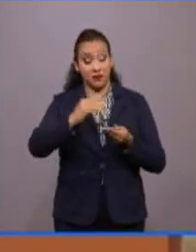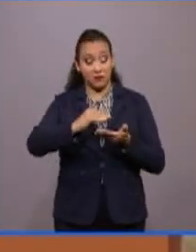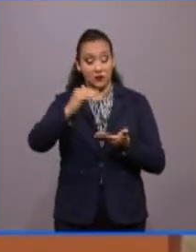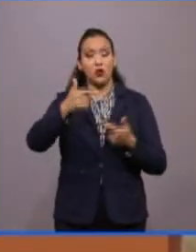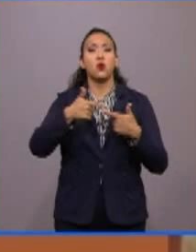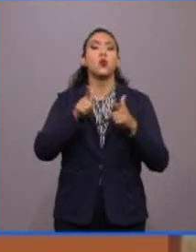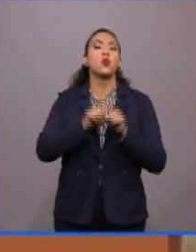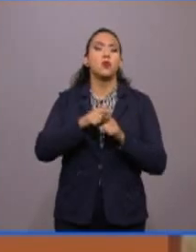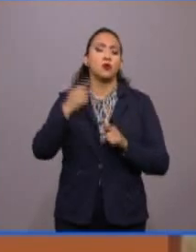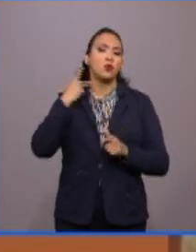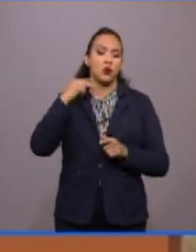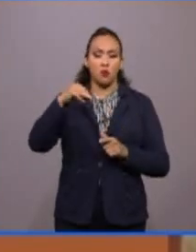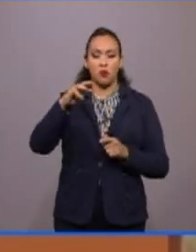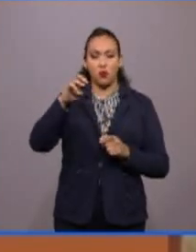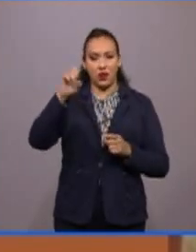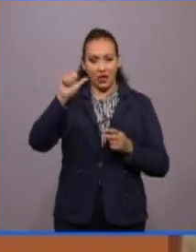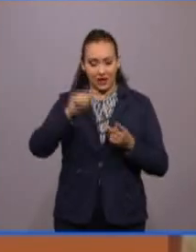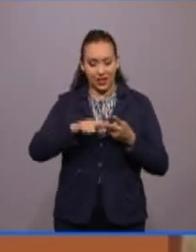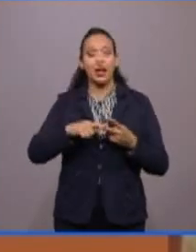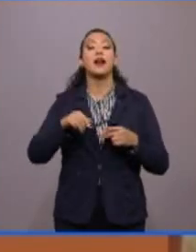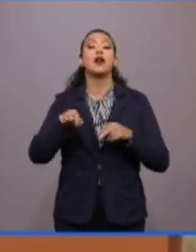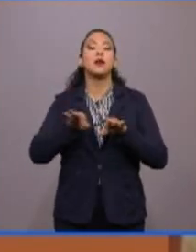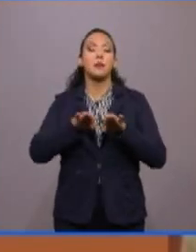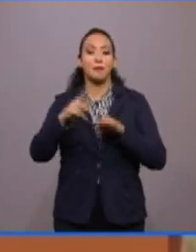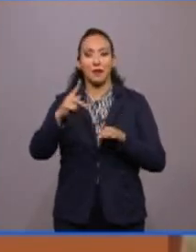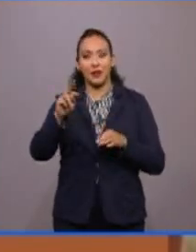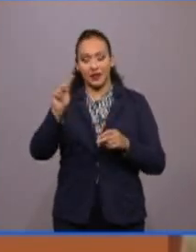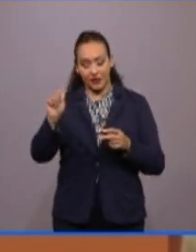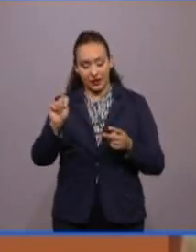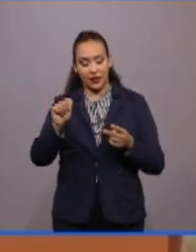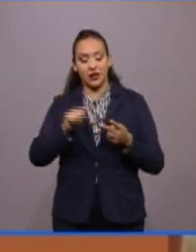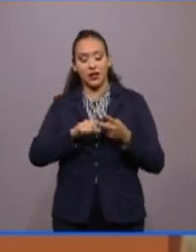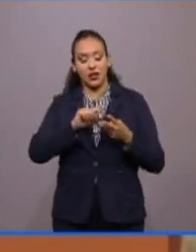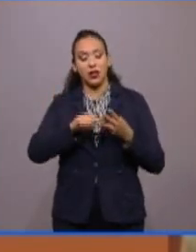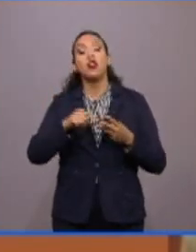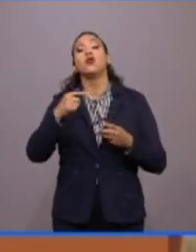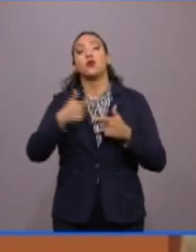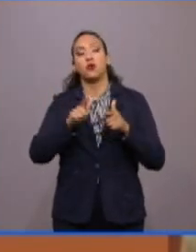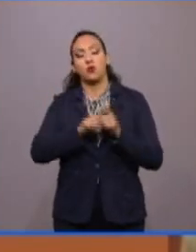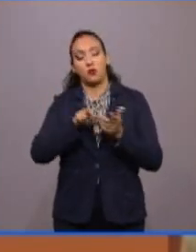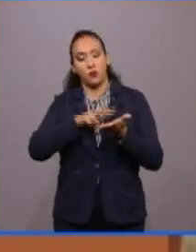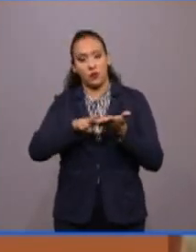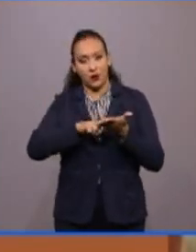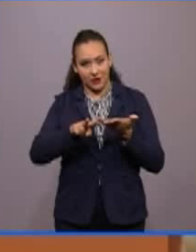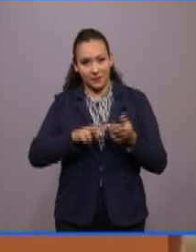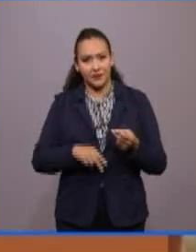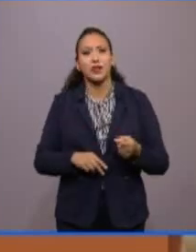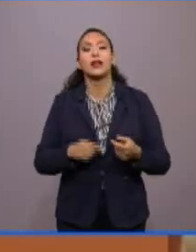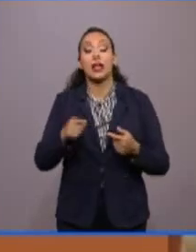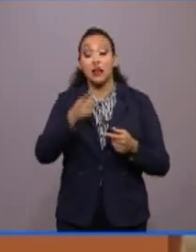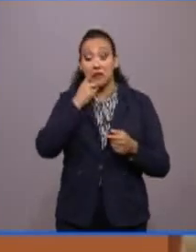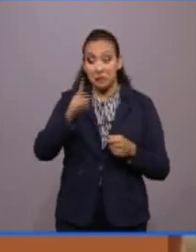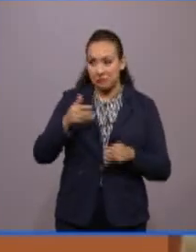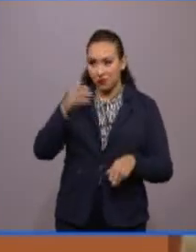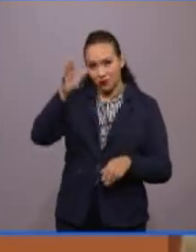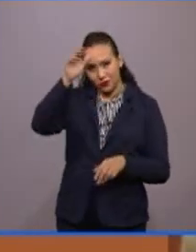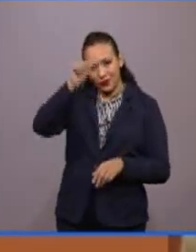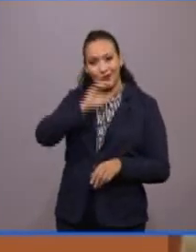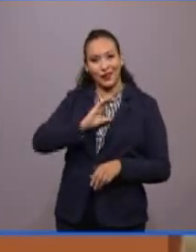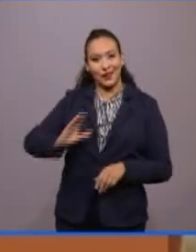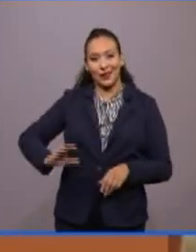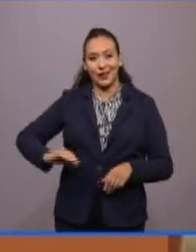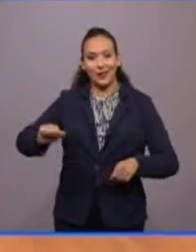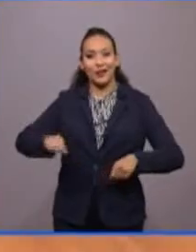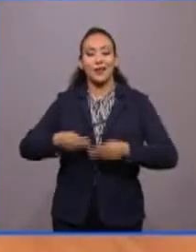los partidos Morena, Partido del Trabajo y Partido Verde en contra del registro de las candidaturas a presidencias municipales de